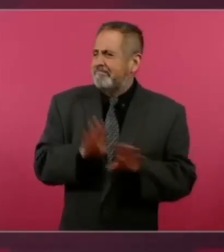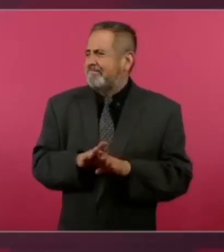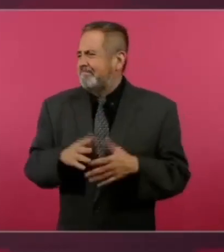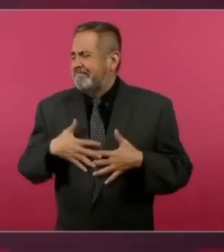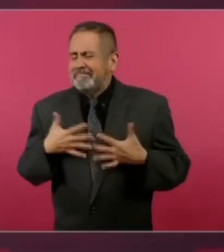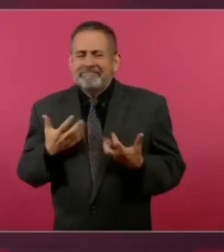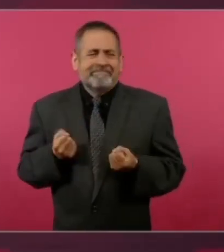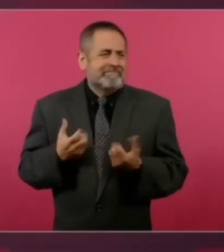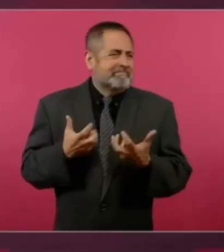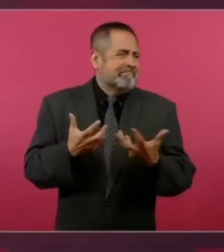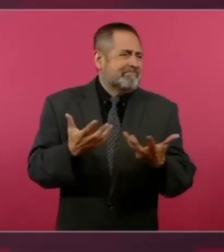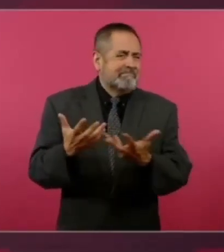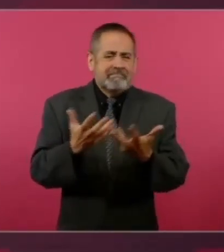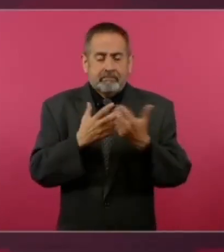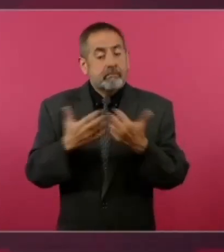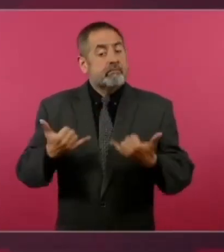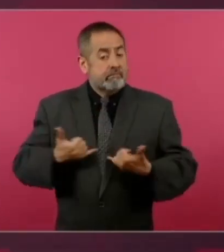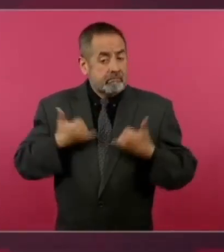jóvenes